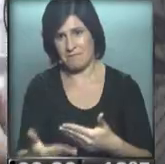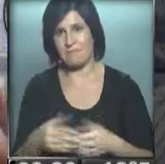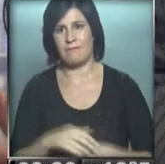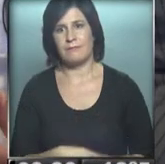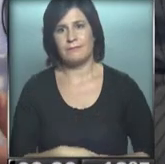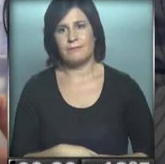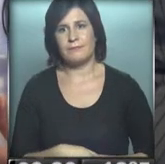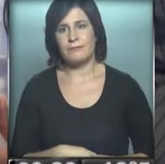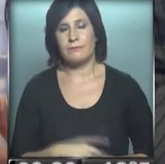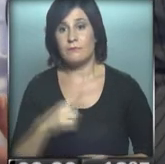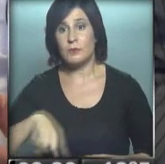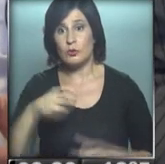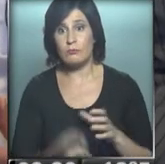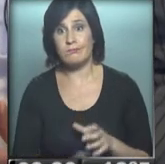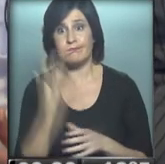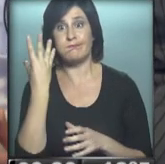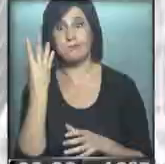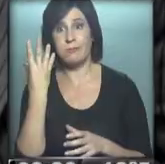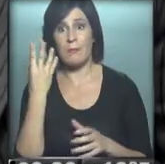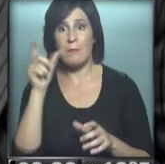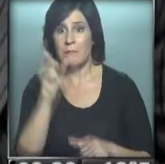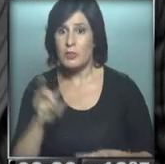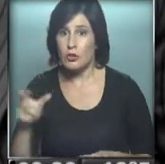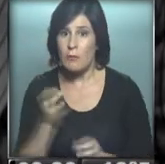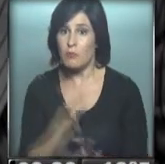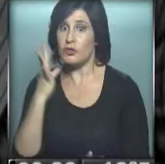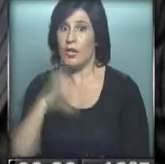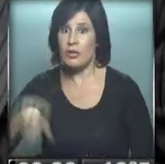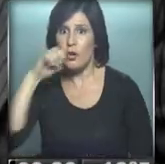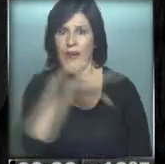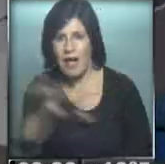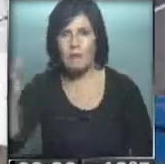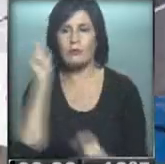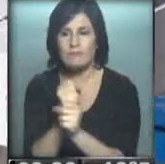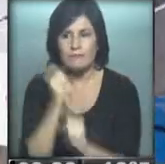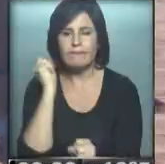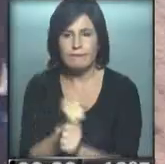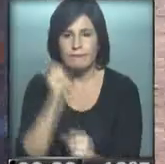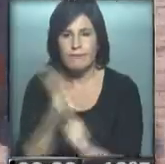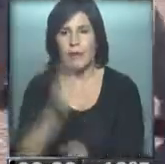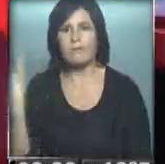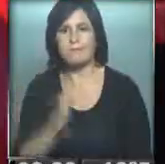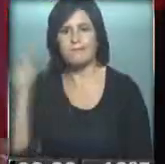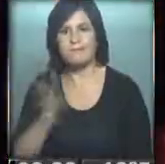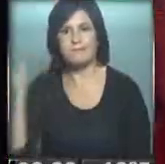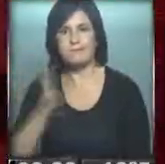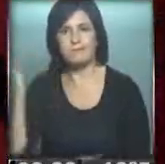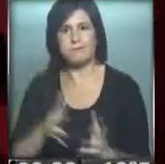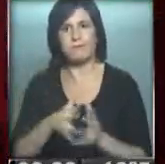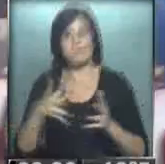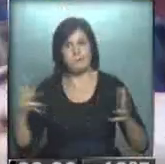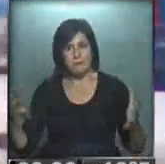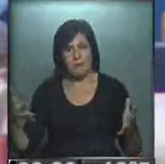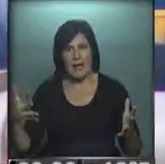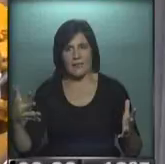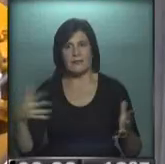Estamos formando profesionales que van a trabajar en campo, que van a trabajar en incrementar las reservas y